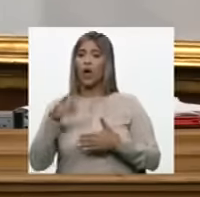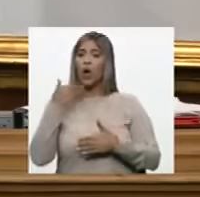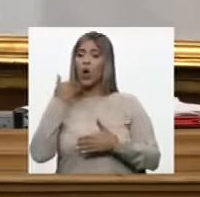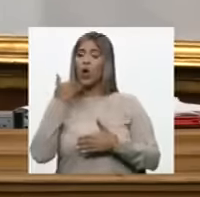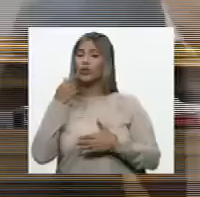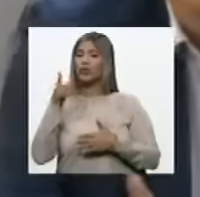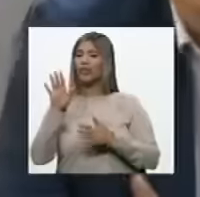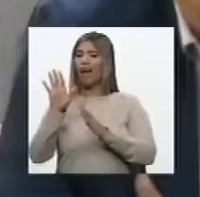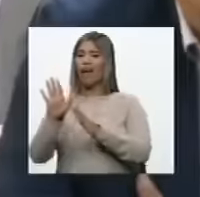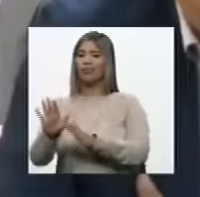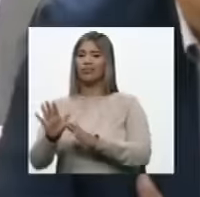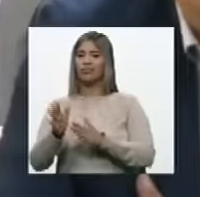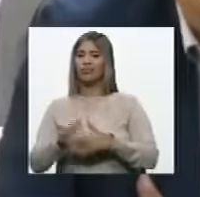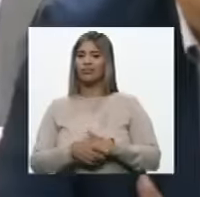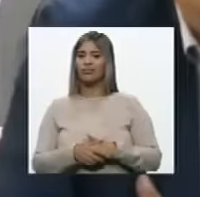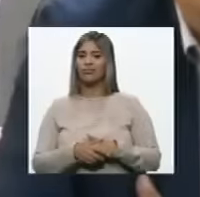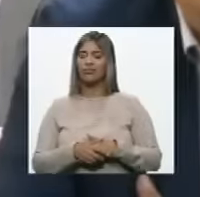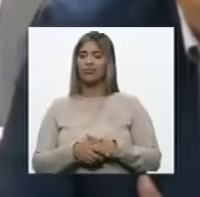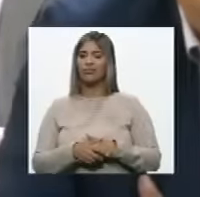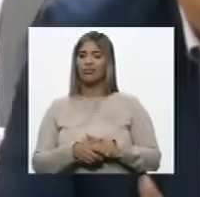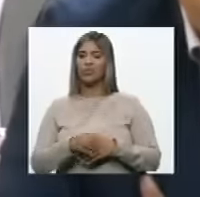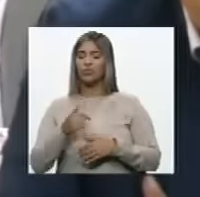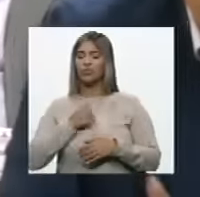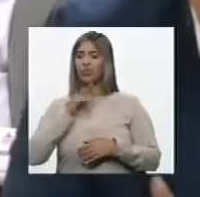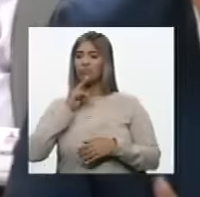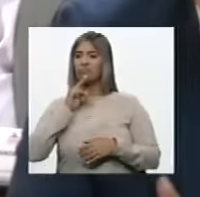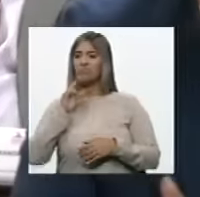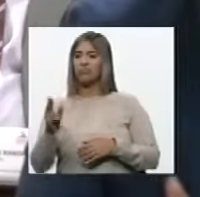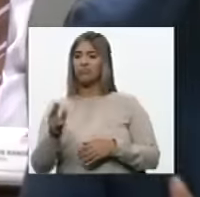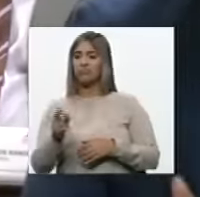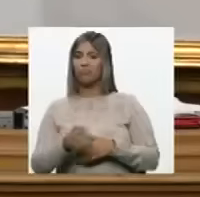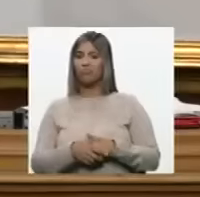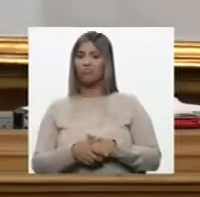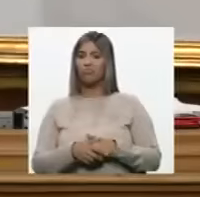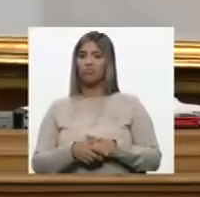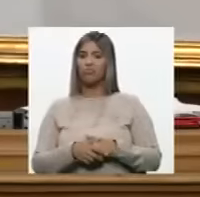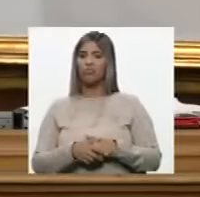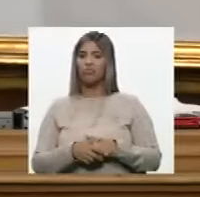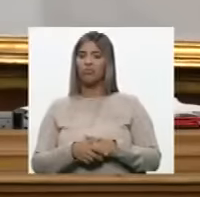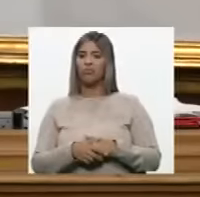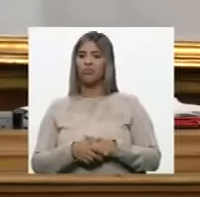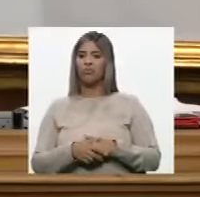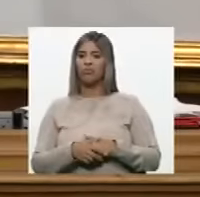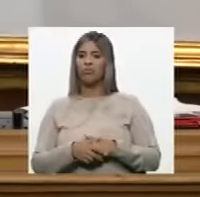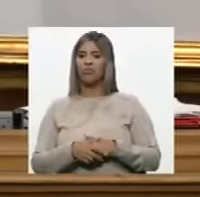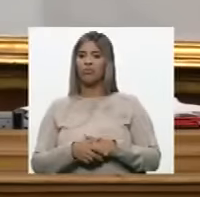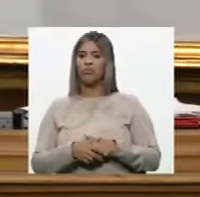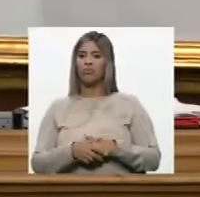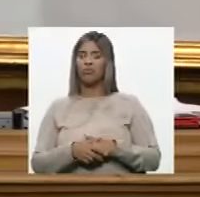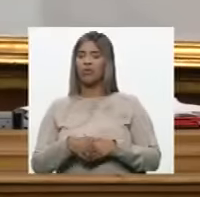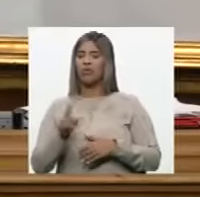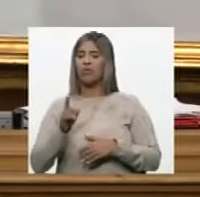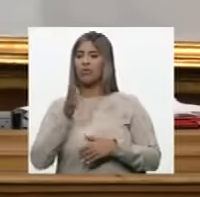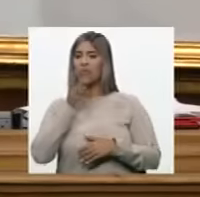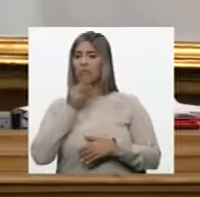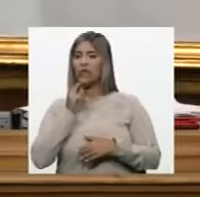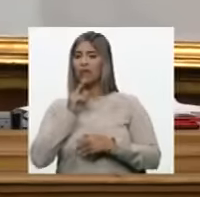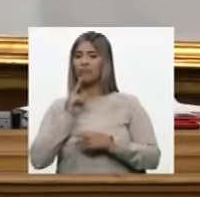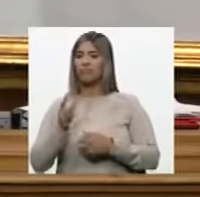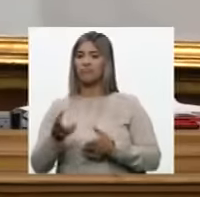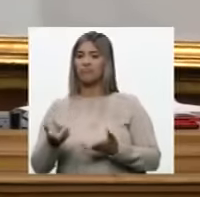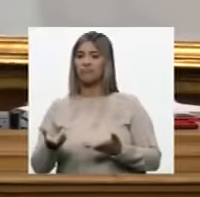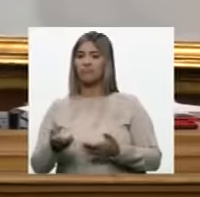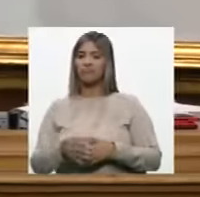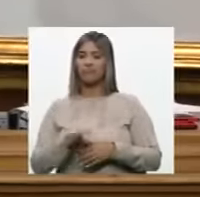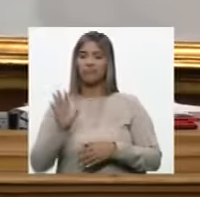que los caracteriza a ustedes. No le voy a responder, como le diría el libertador, a Mr. Irving. Usted no merece una respuesta de nuestra parte, no la